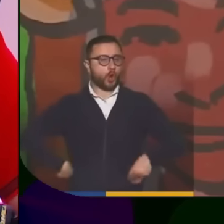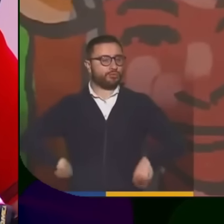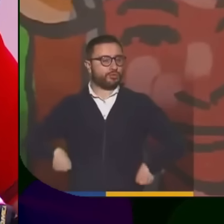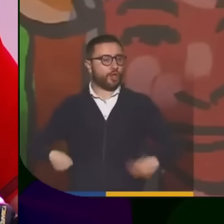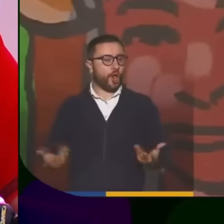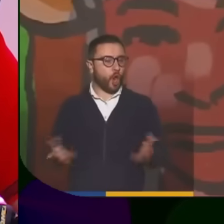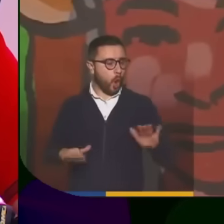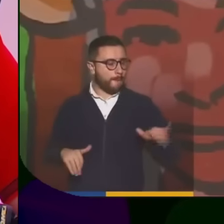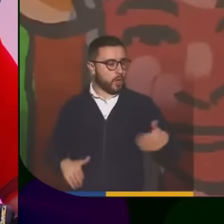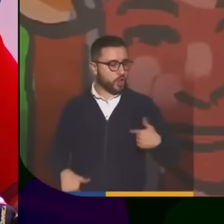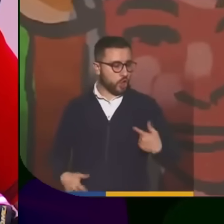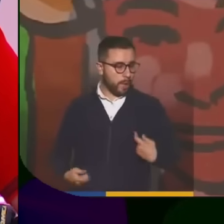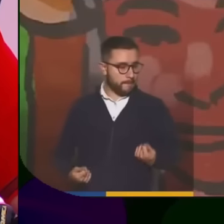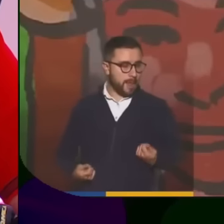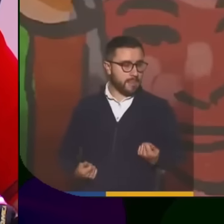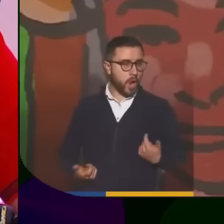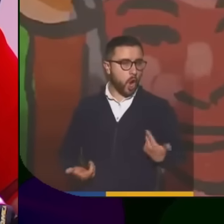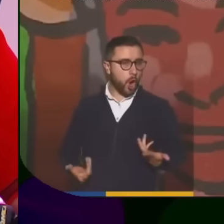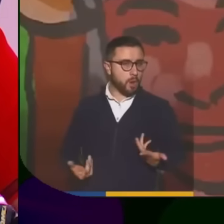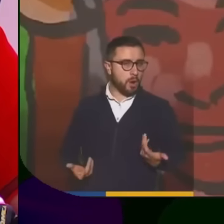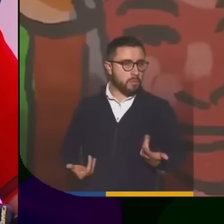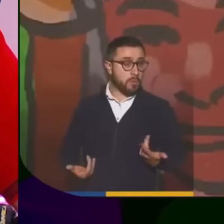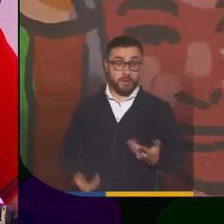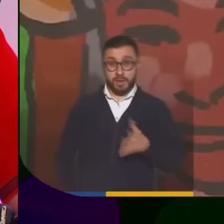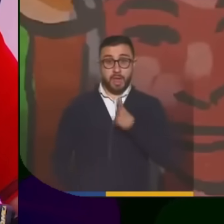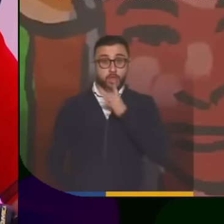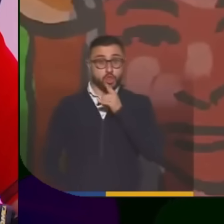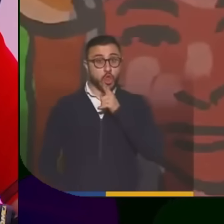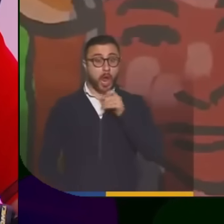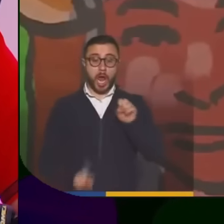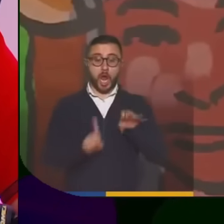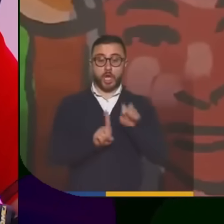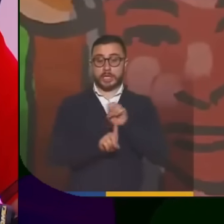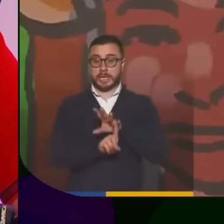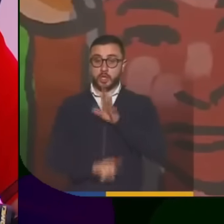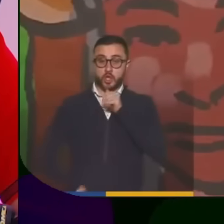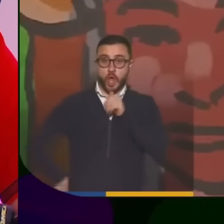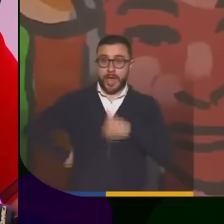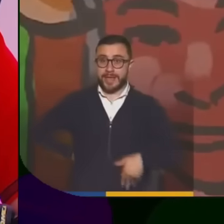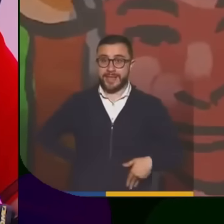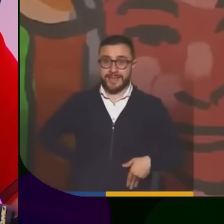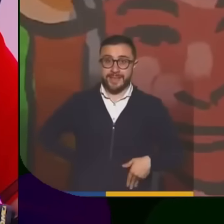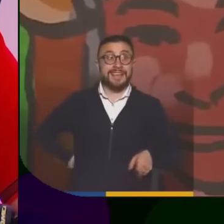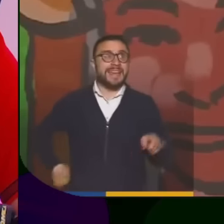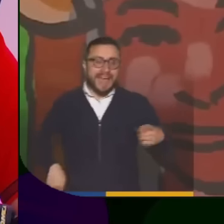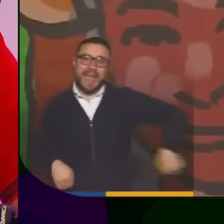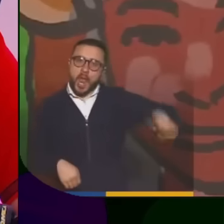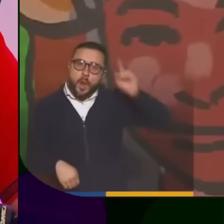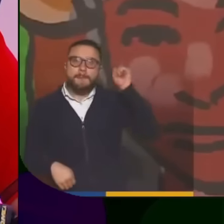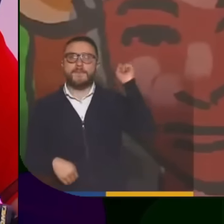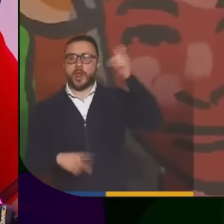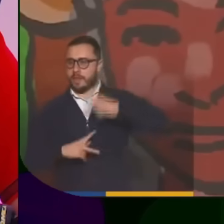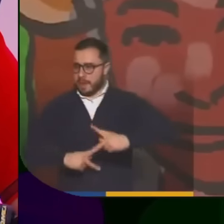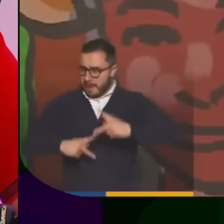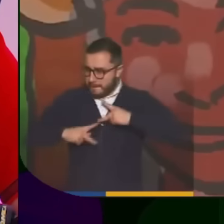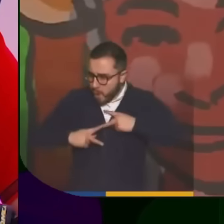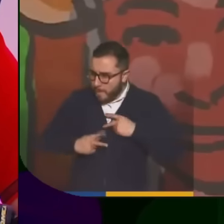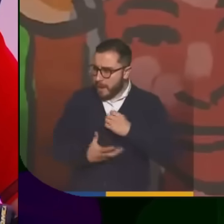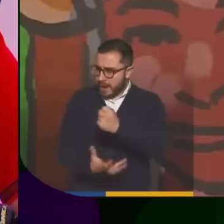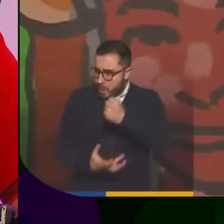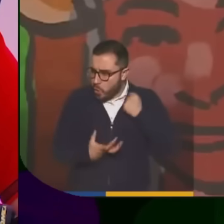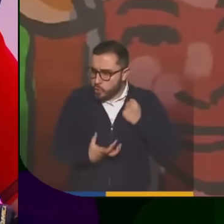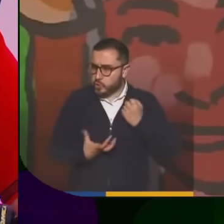Porque no hay contratista. Pues la politiquería se adueña de los recursos. El